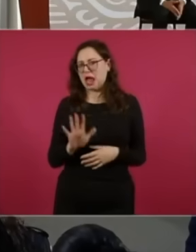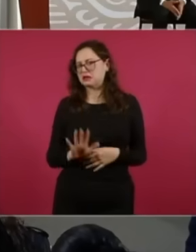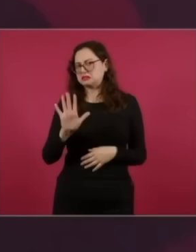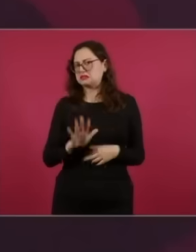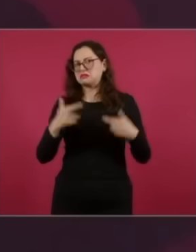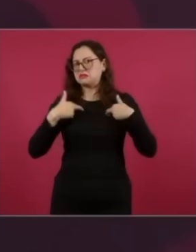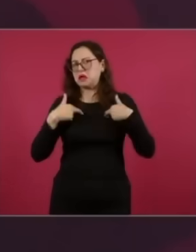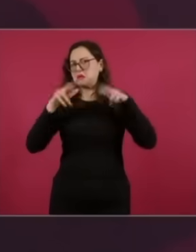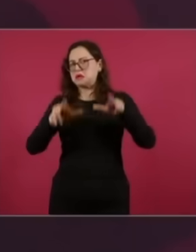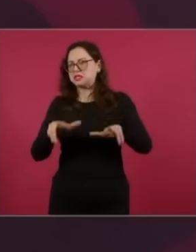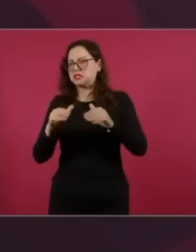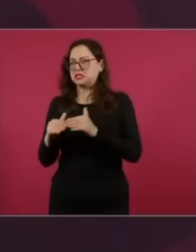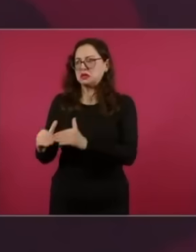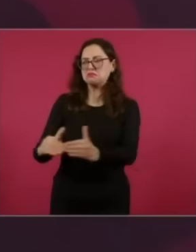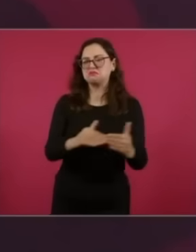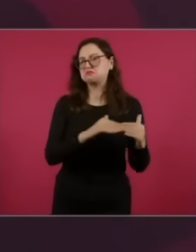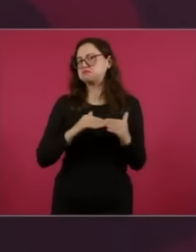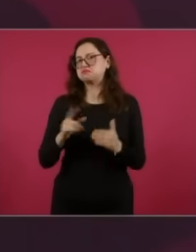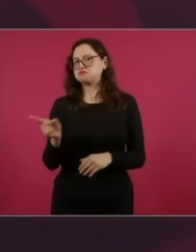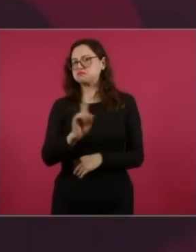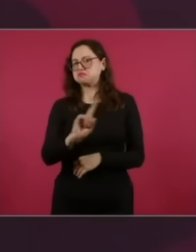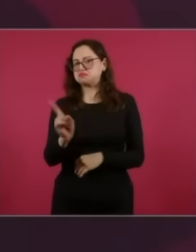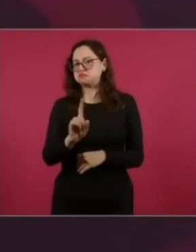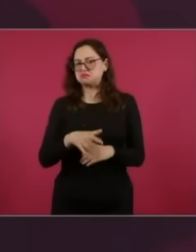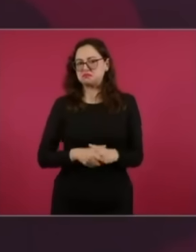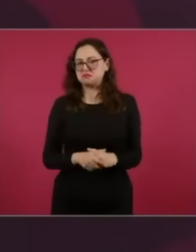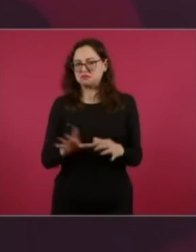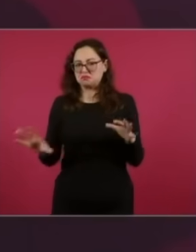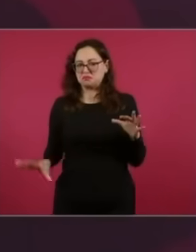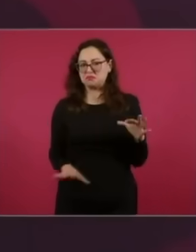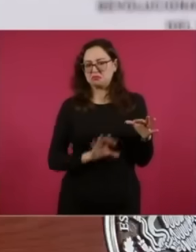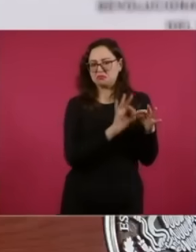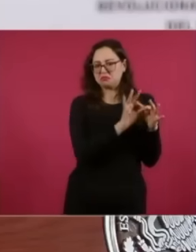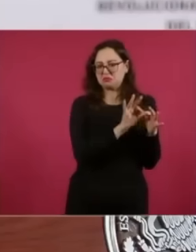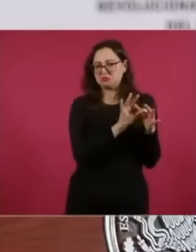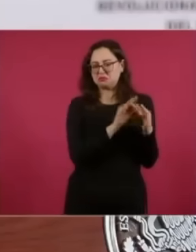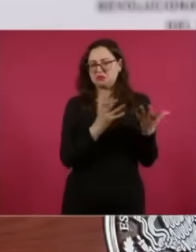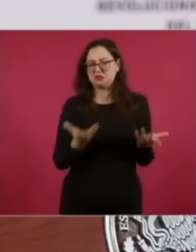derecha autoritarios en realidad